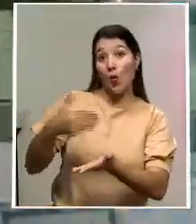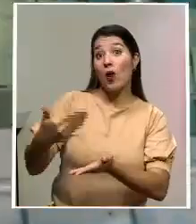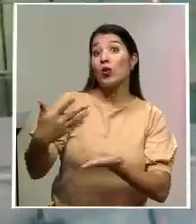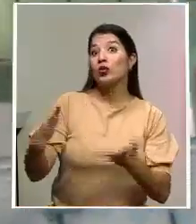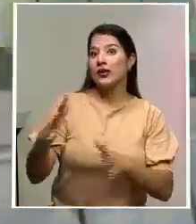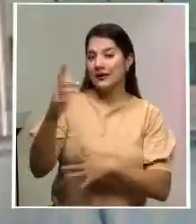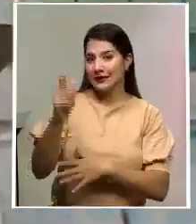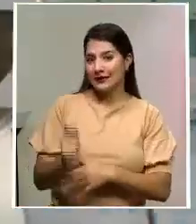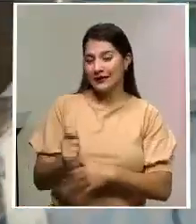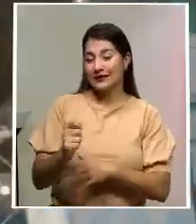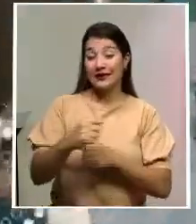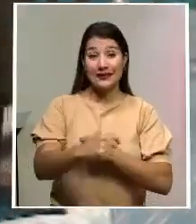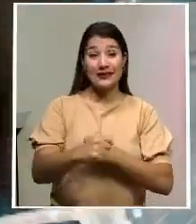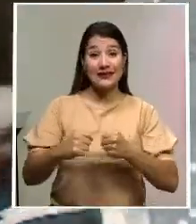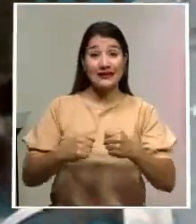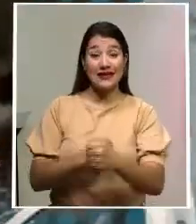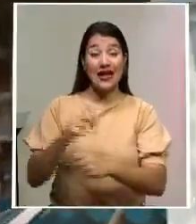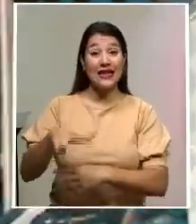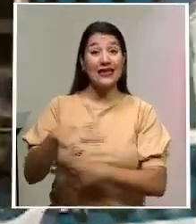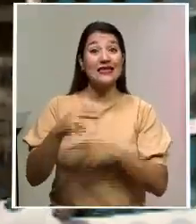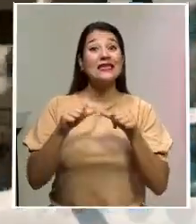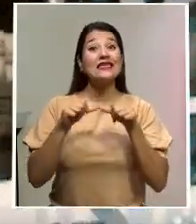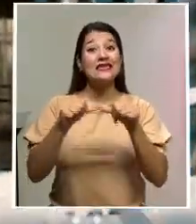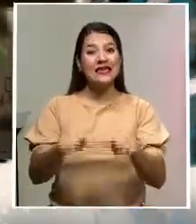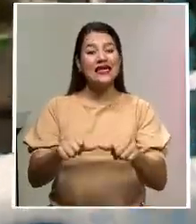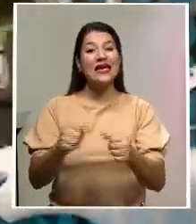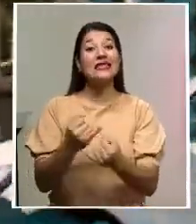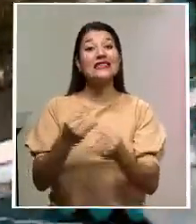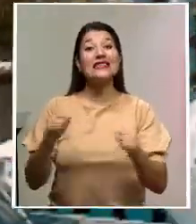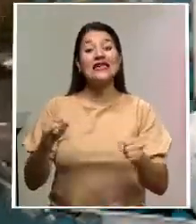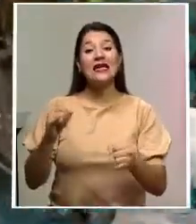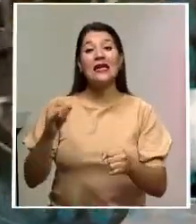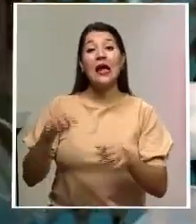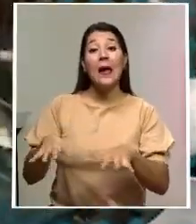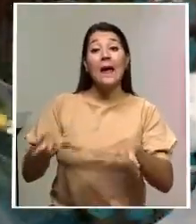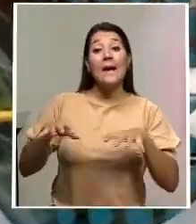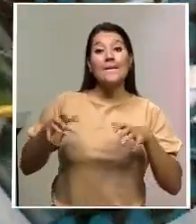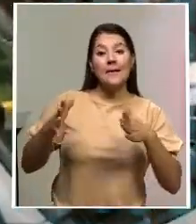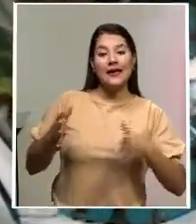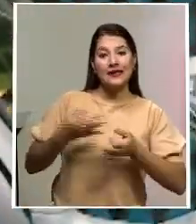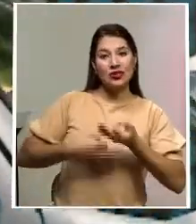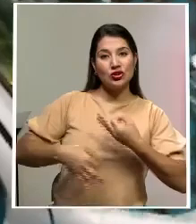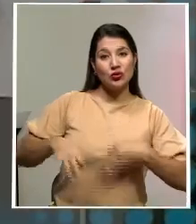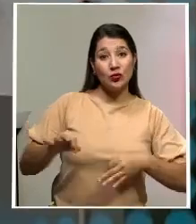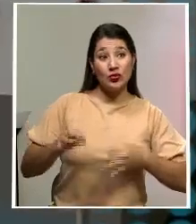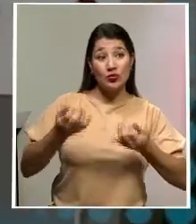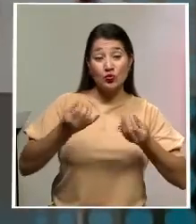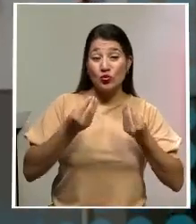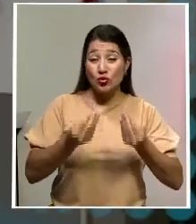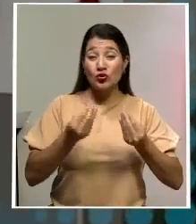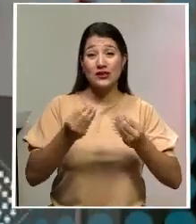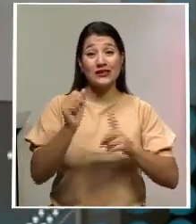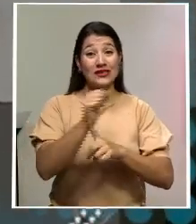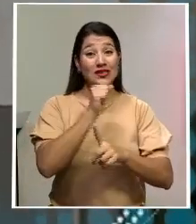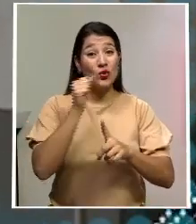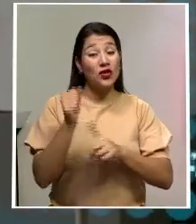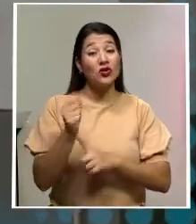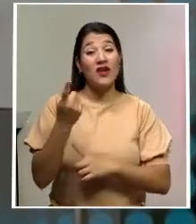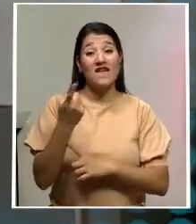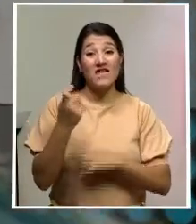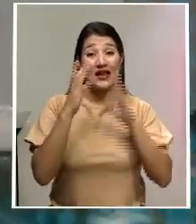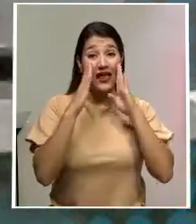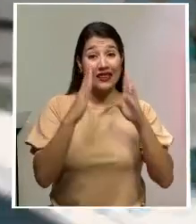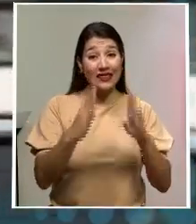La Sala Tercera continúa operando sin magistrados suplentes y hay 60 apelaciones de casos penales paralizadas porque son ellos quienes